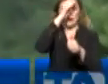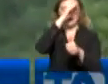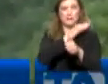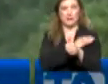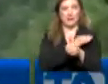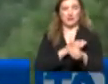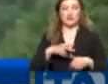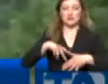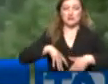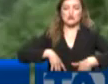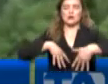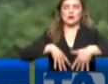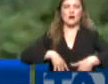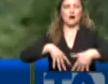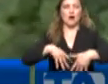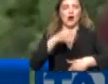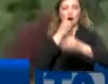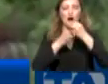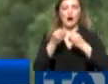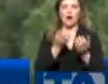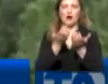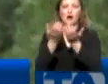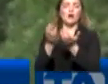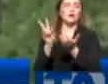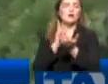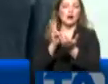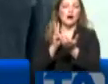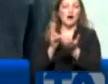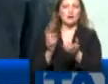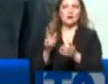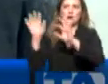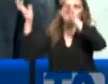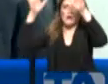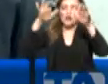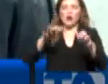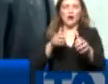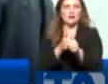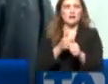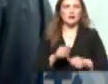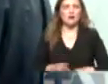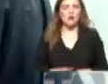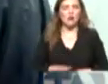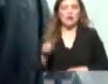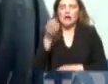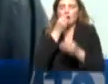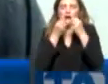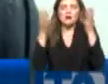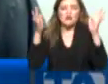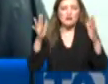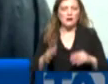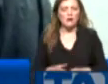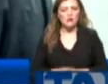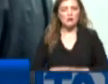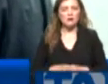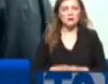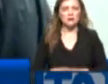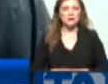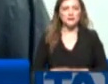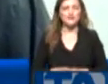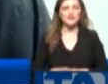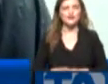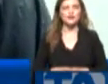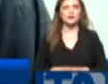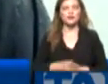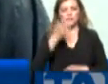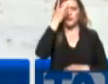personal militar que transportaba raciones para los damnificados. Ya no tienen ni qué comer. ¿Y por qué? Por